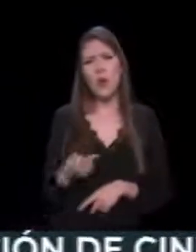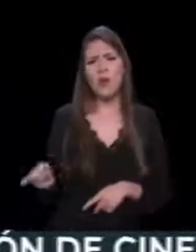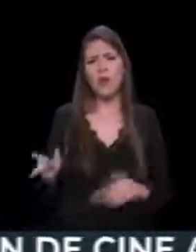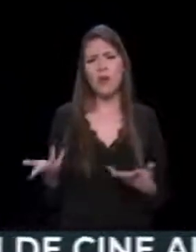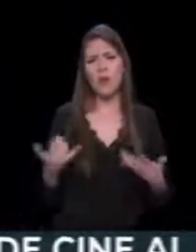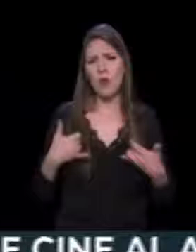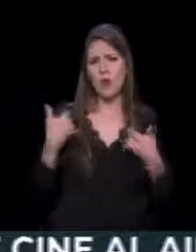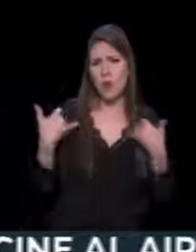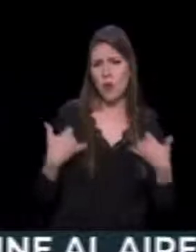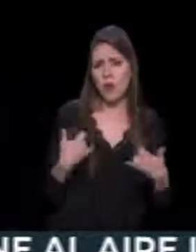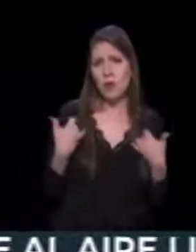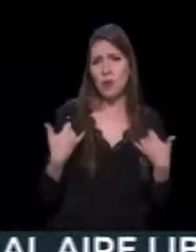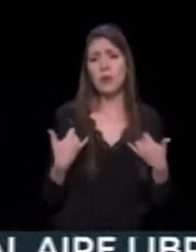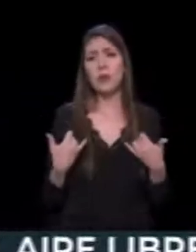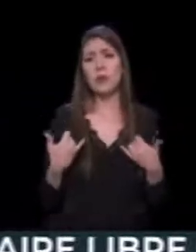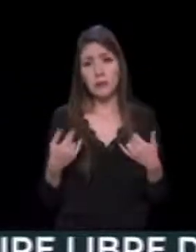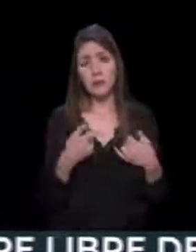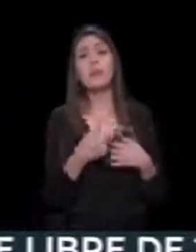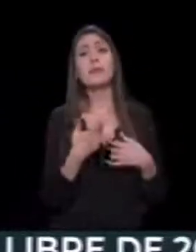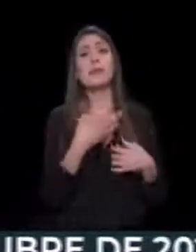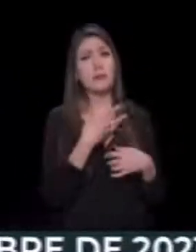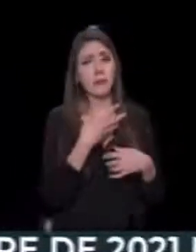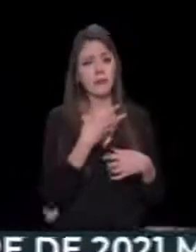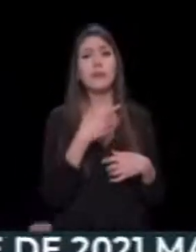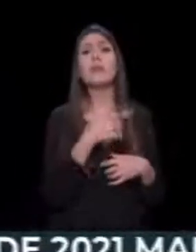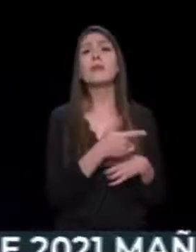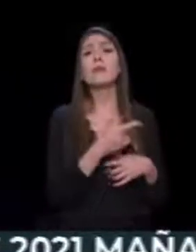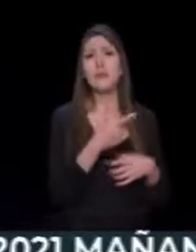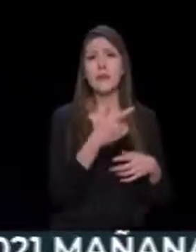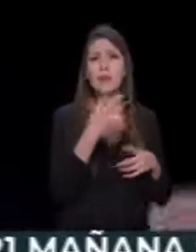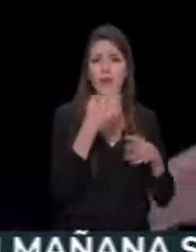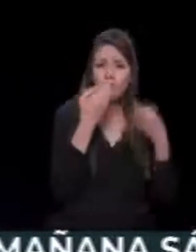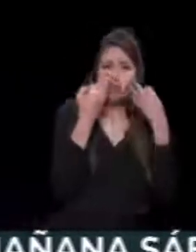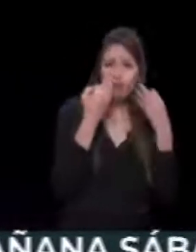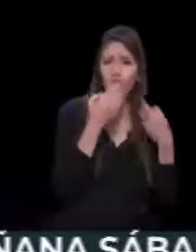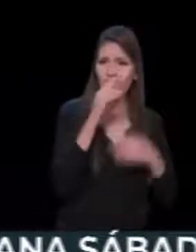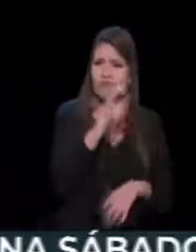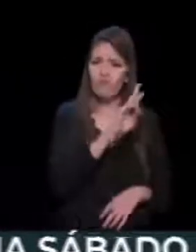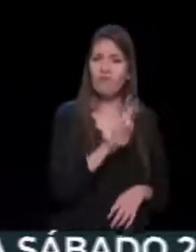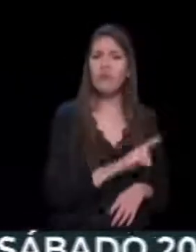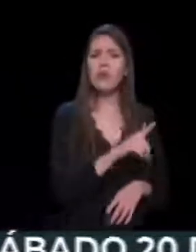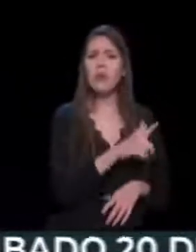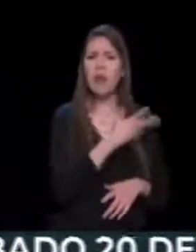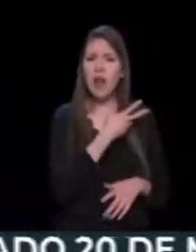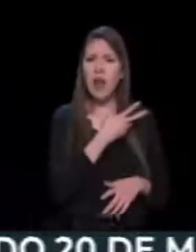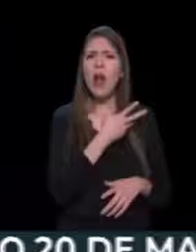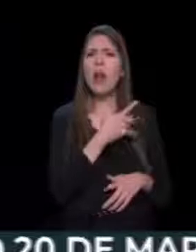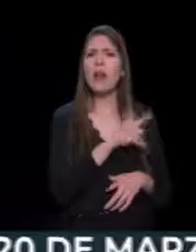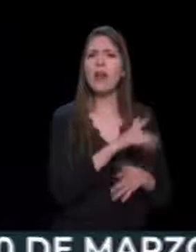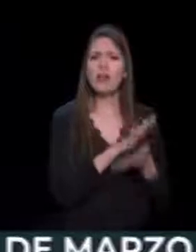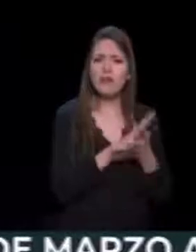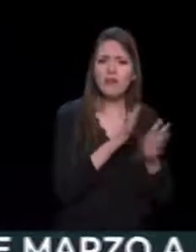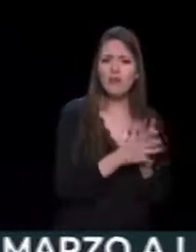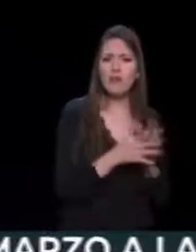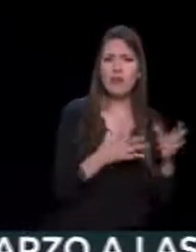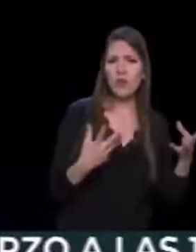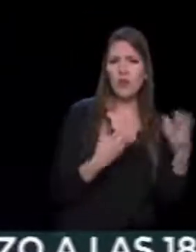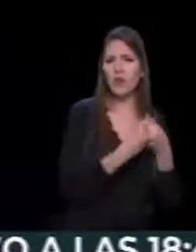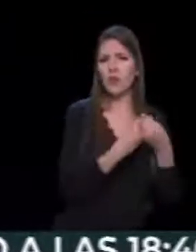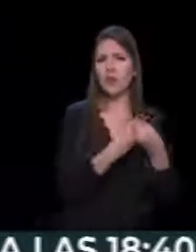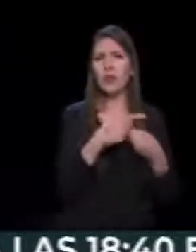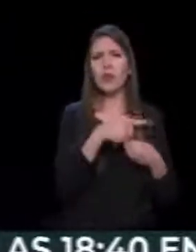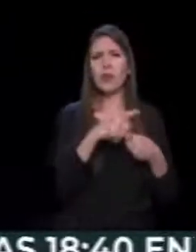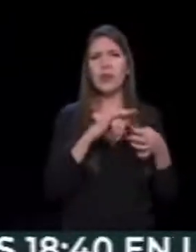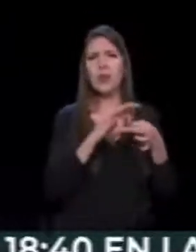claras de que han sido cómplices de lo que podemos considerar injusticias graves en la